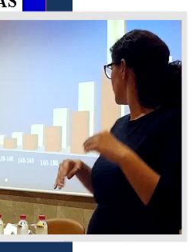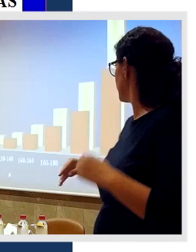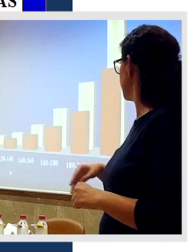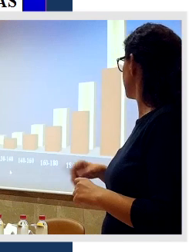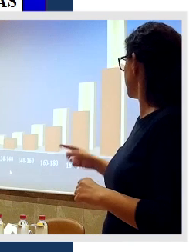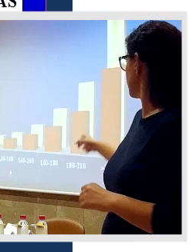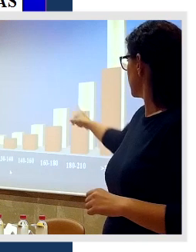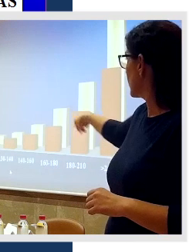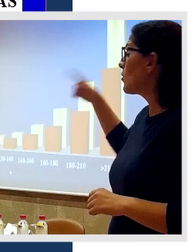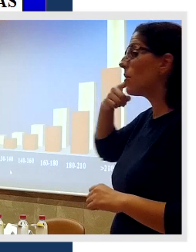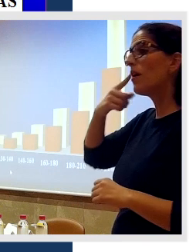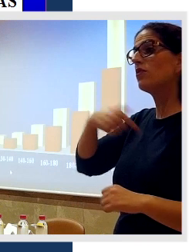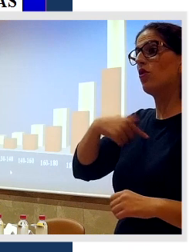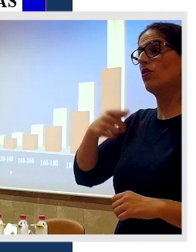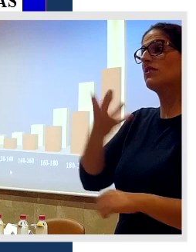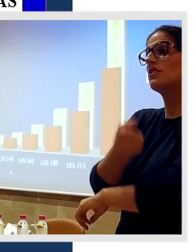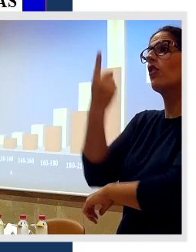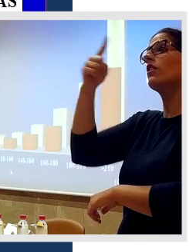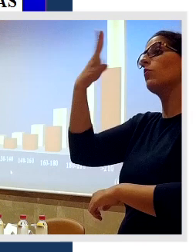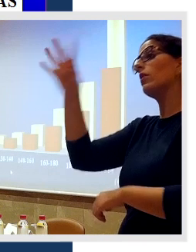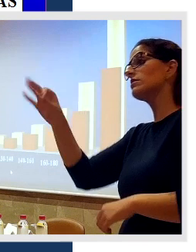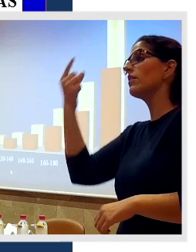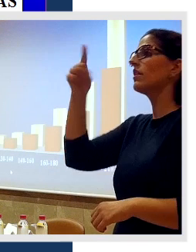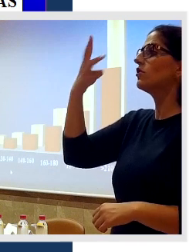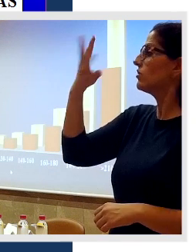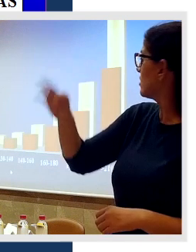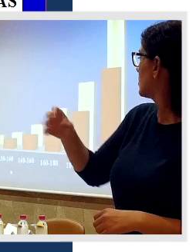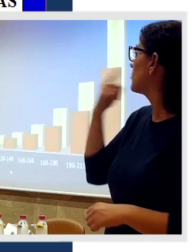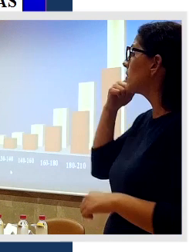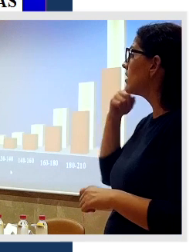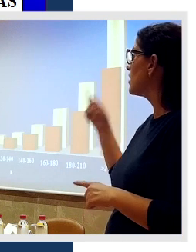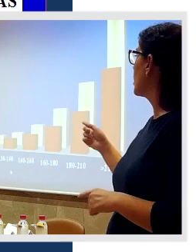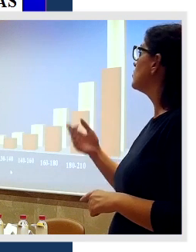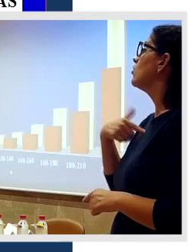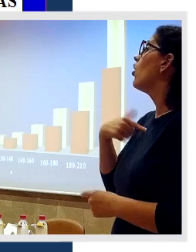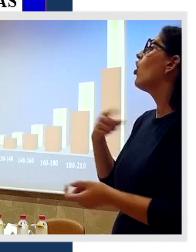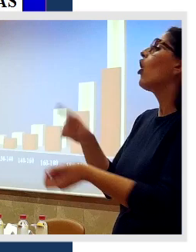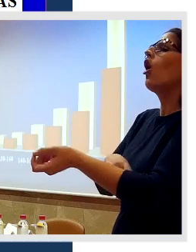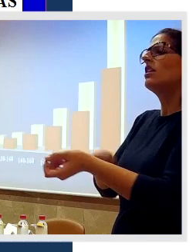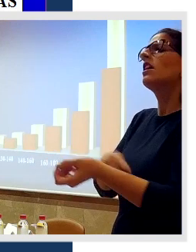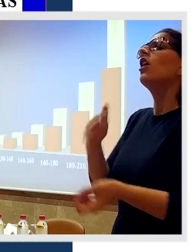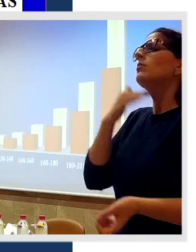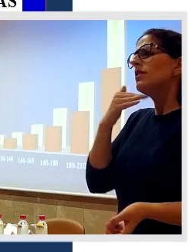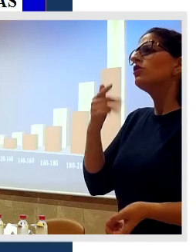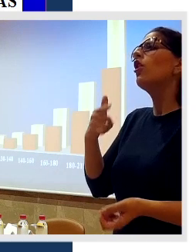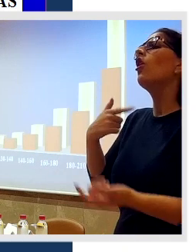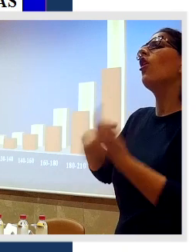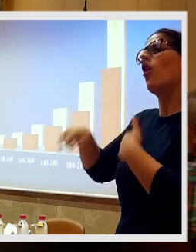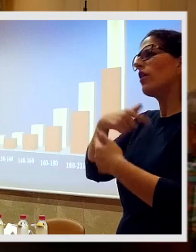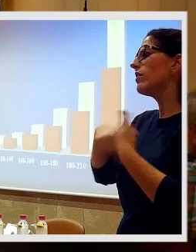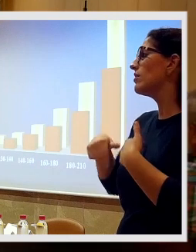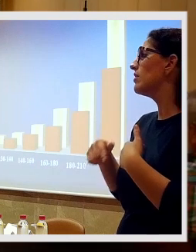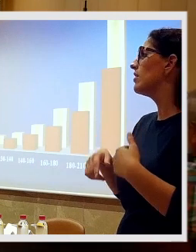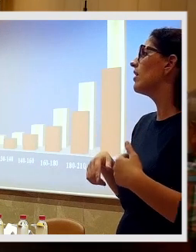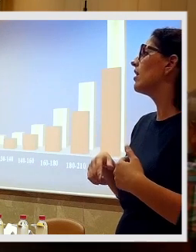un problema cardiovascular. La tensión, curiosamente, si el colesterol es más factor de riesgo coronario, la tensión es